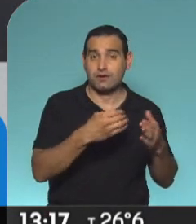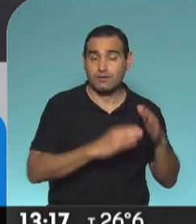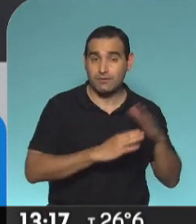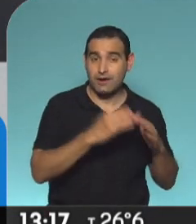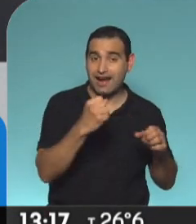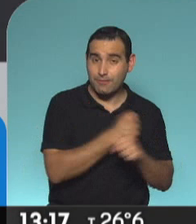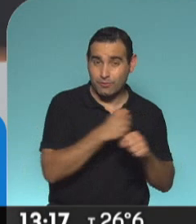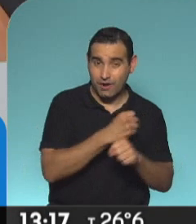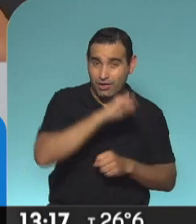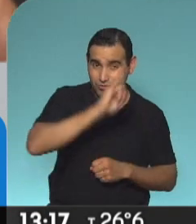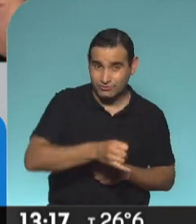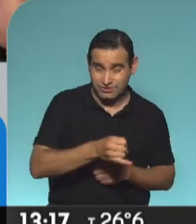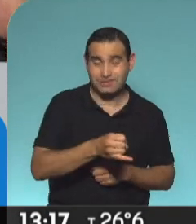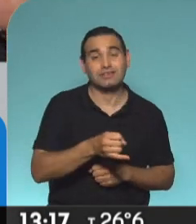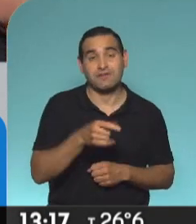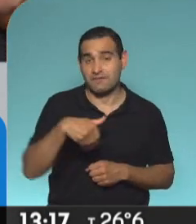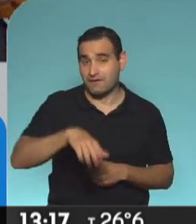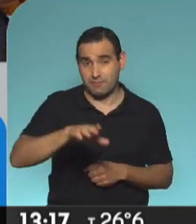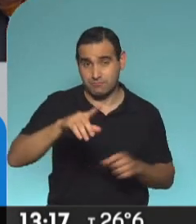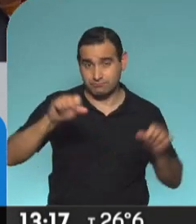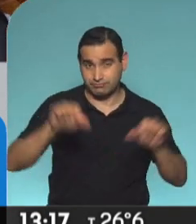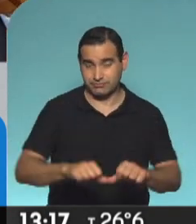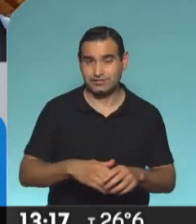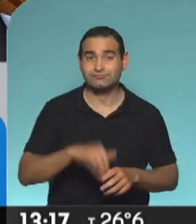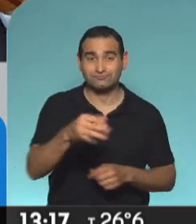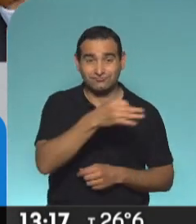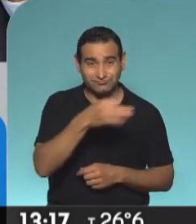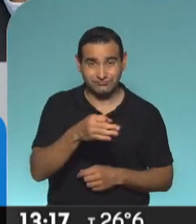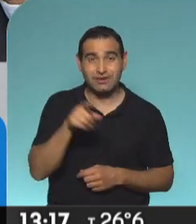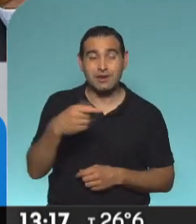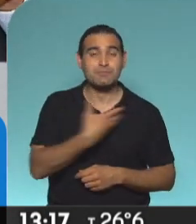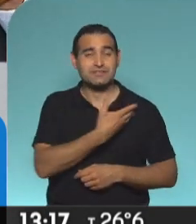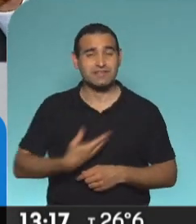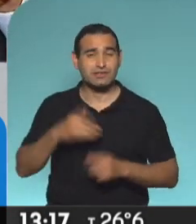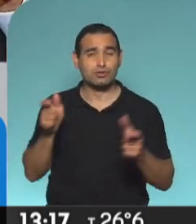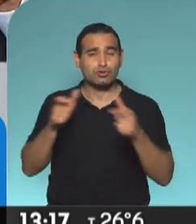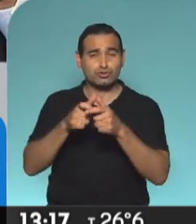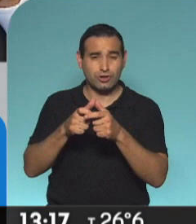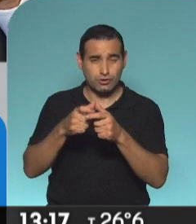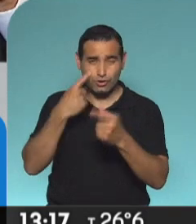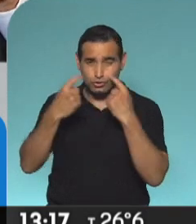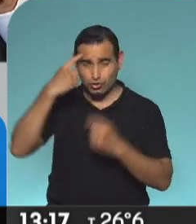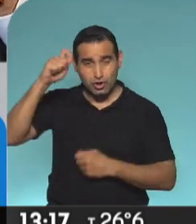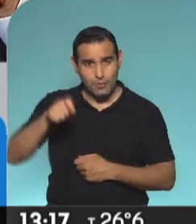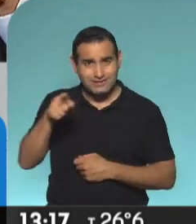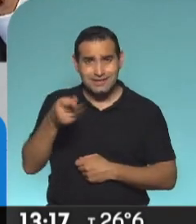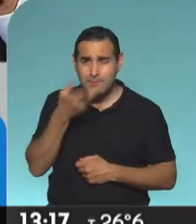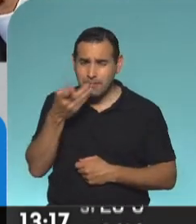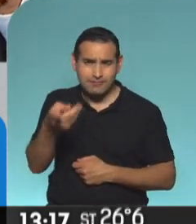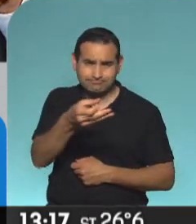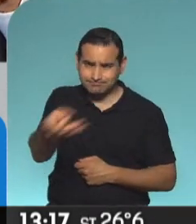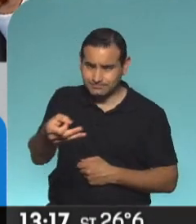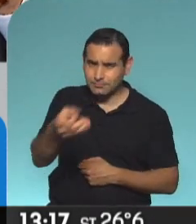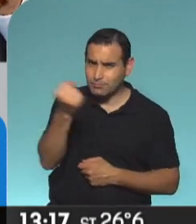caja de Pandora? Efectivamente, creo que las palabras del presidente del Consejo de la Magistratura son sumamente importantes por varios